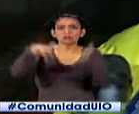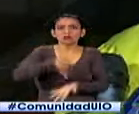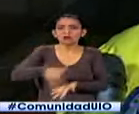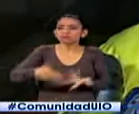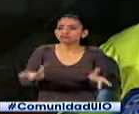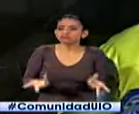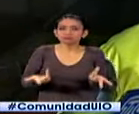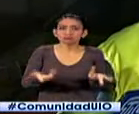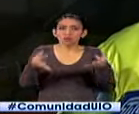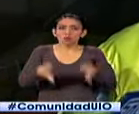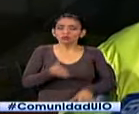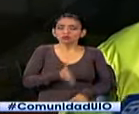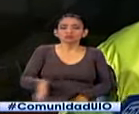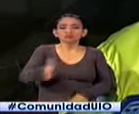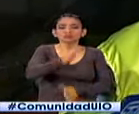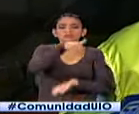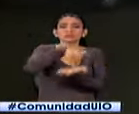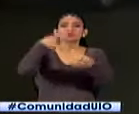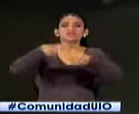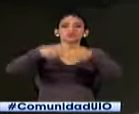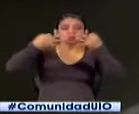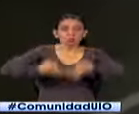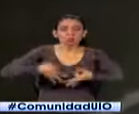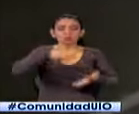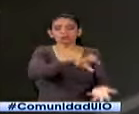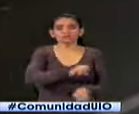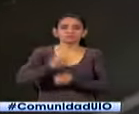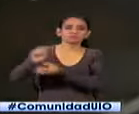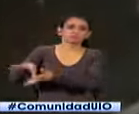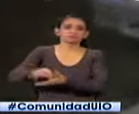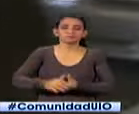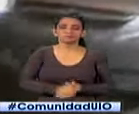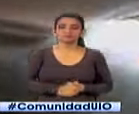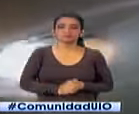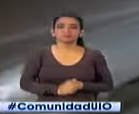circulando por el sector del Chimbí al momento del operativo. Informó Cristina Herrera.